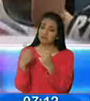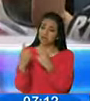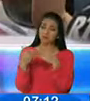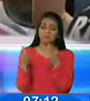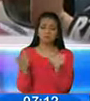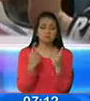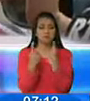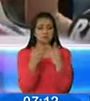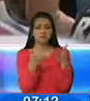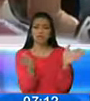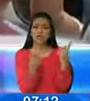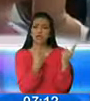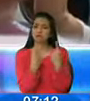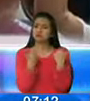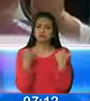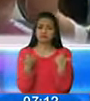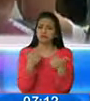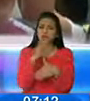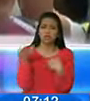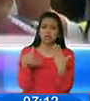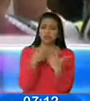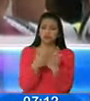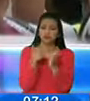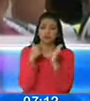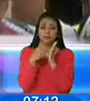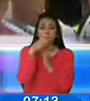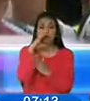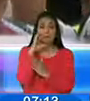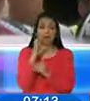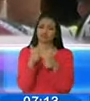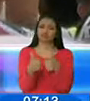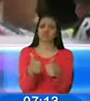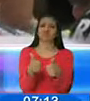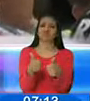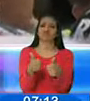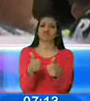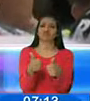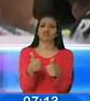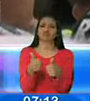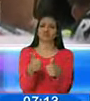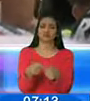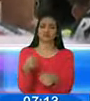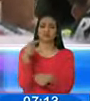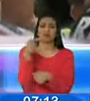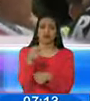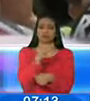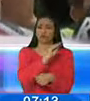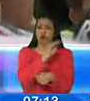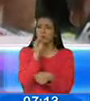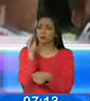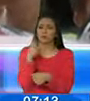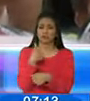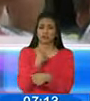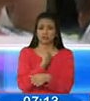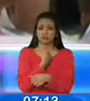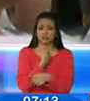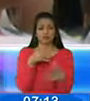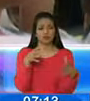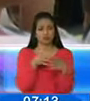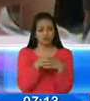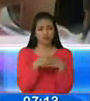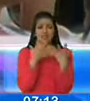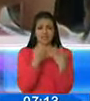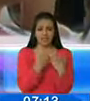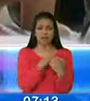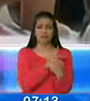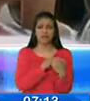todos. Acojo esas buenas expresiones de Paco Moncayo y advierto que en los próximos días buscaré una reunión personal